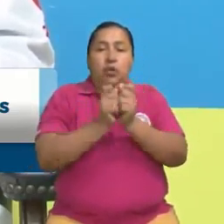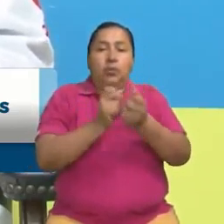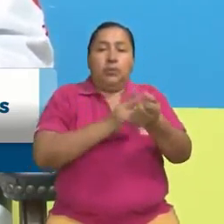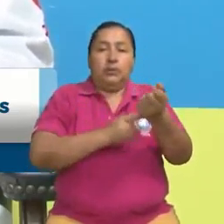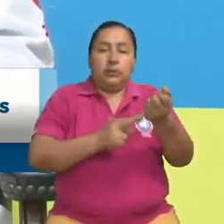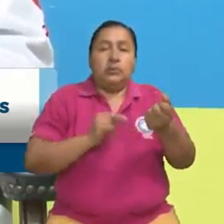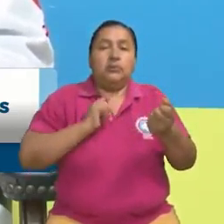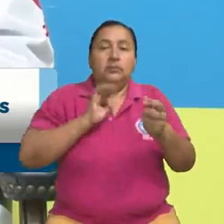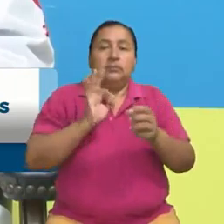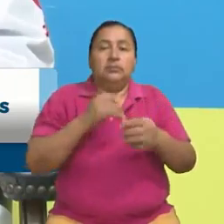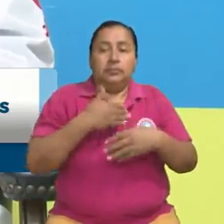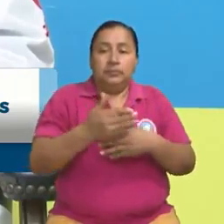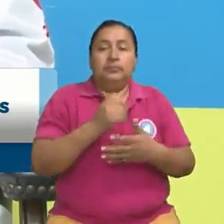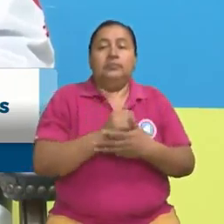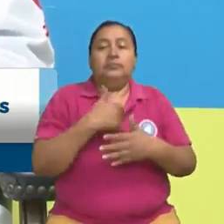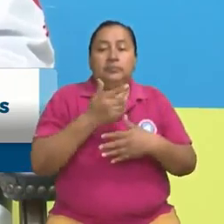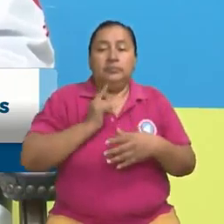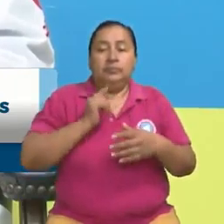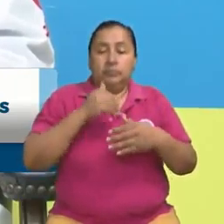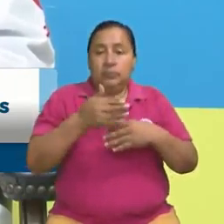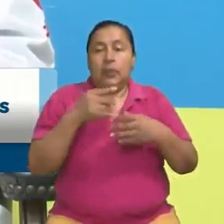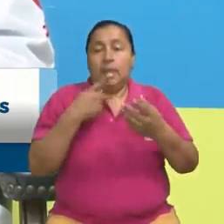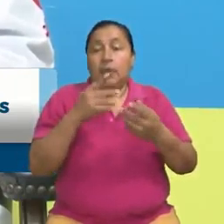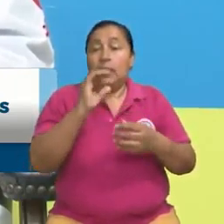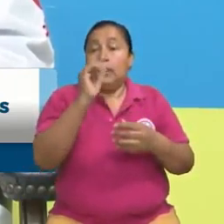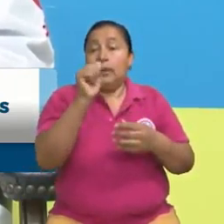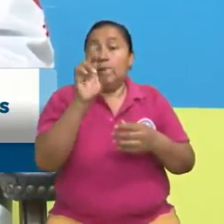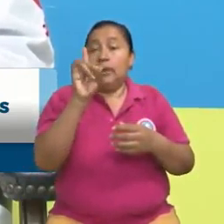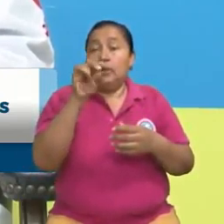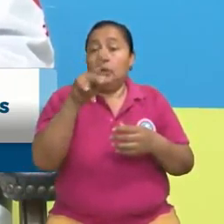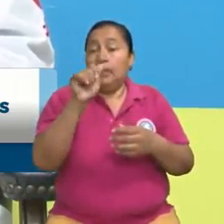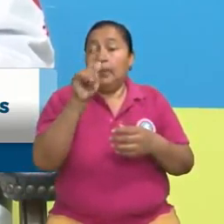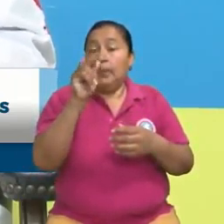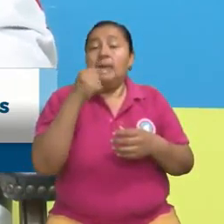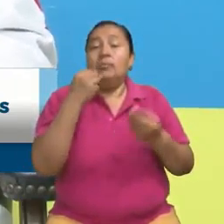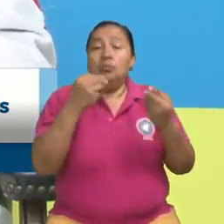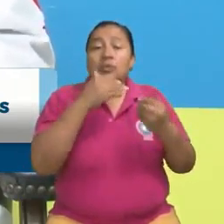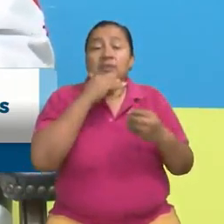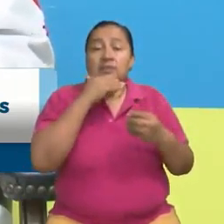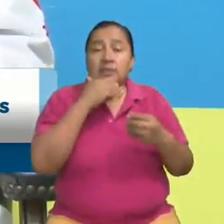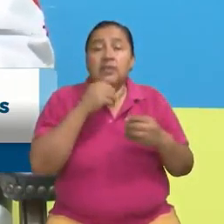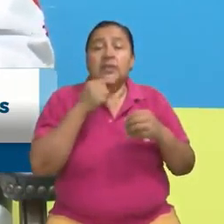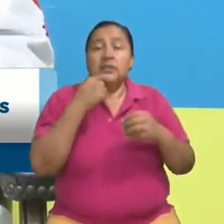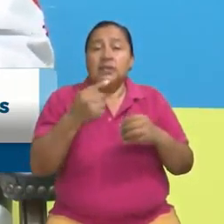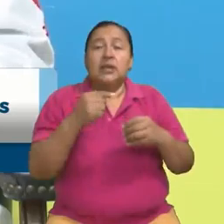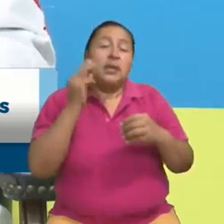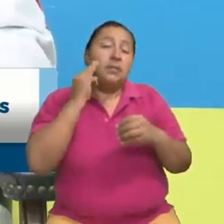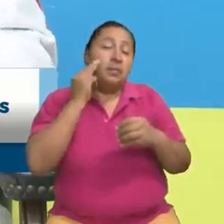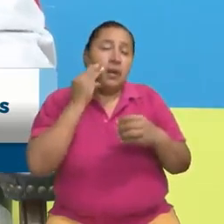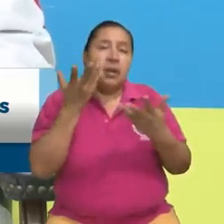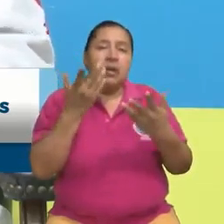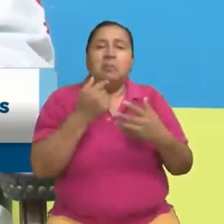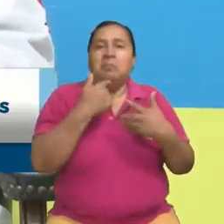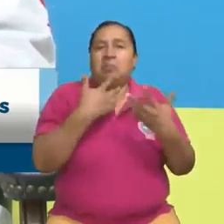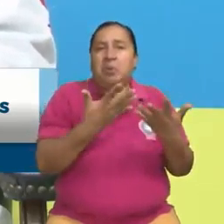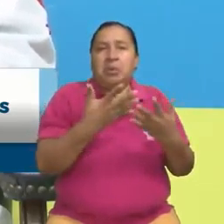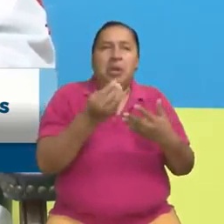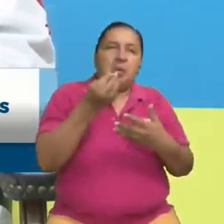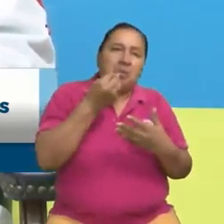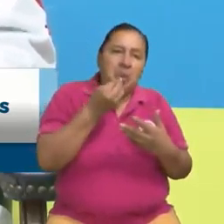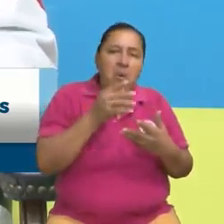sanguíneo, correcto. Del grupo sanguíneo que pueda tener el bebé. Pero con las cardiopatías congénitas es muy difícil a veces decirle a la mamá fue porque comió esto,